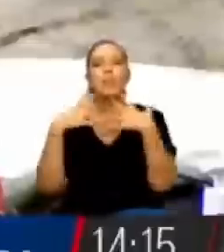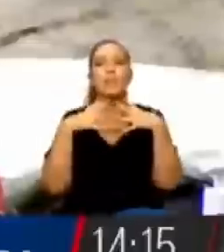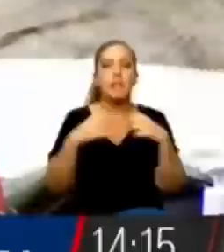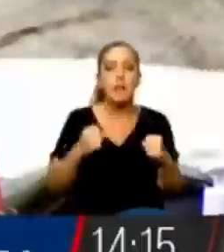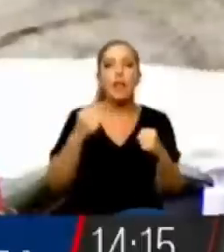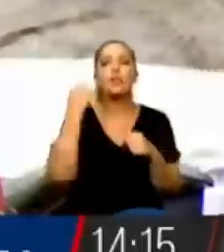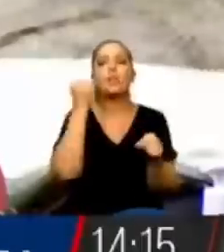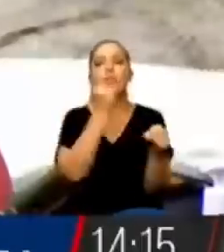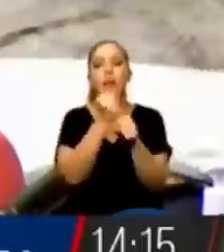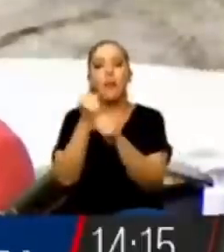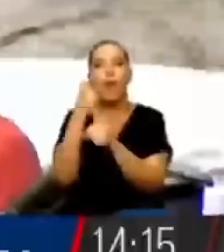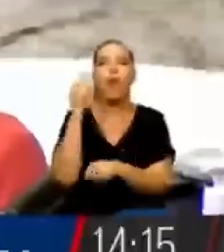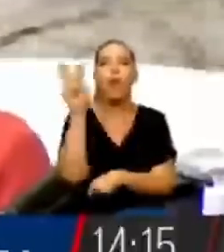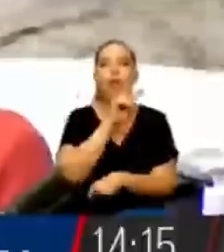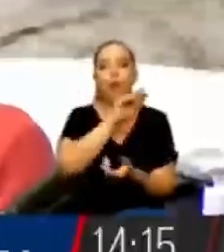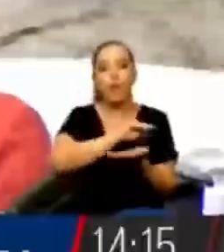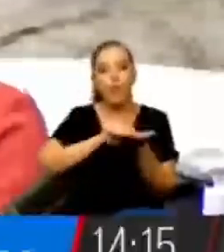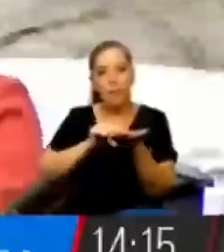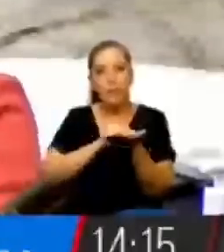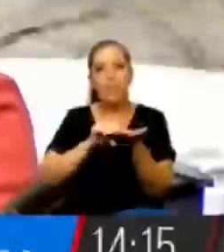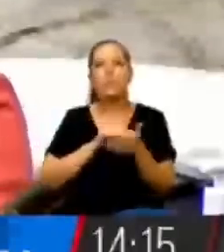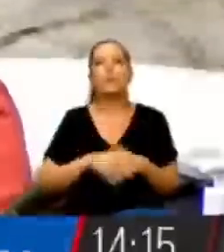congreso, mira, ahí está